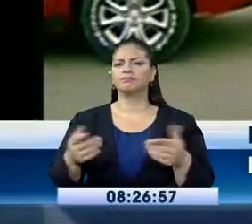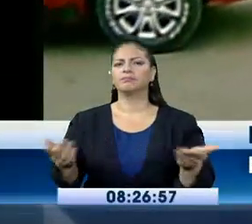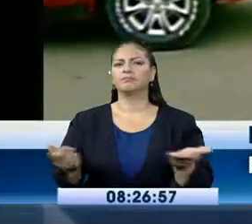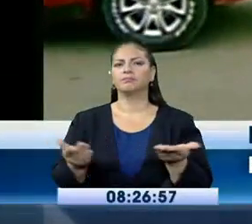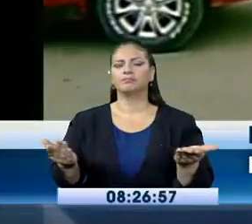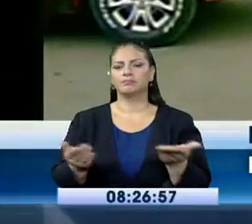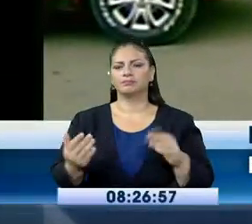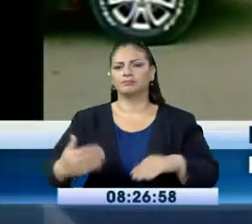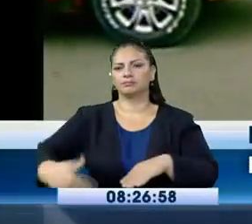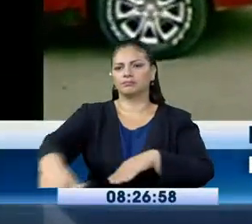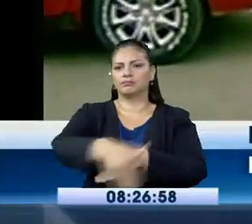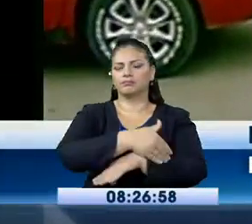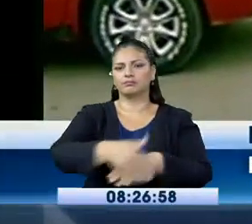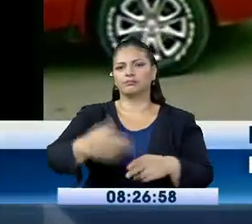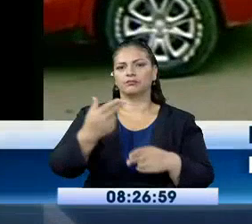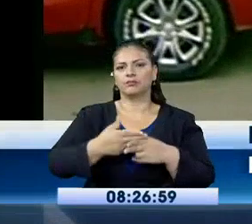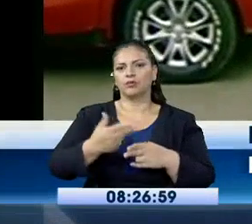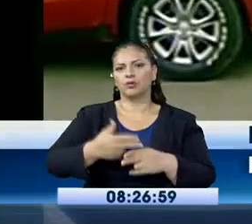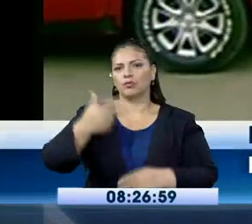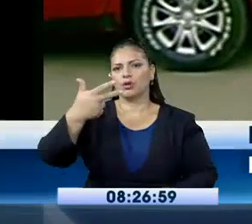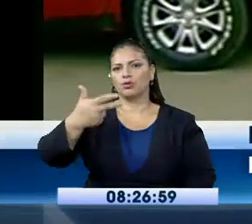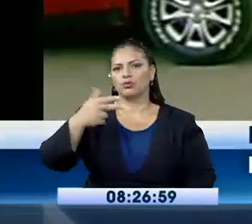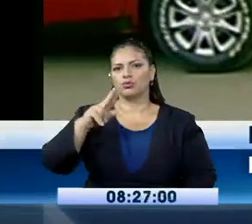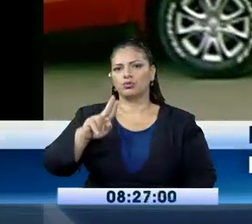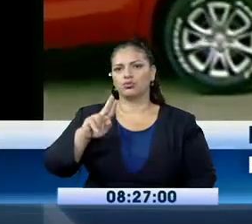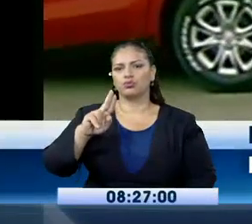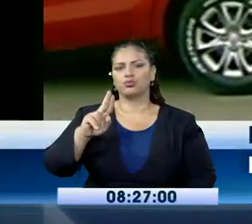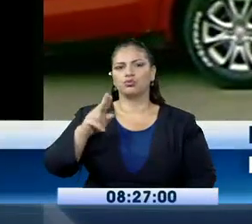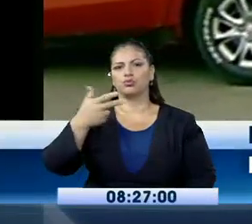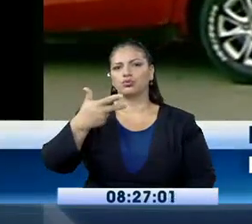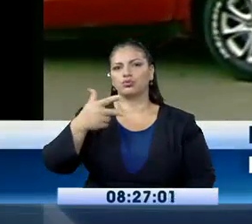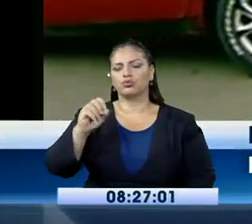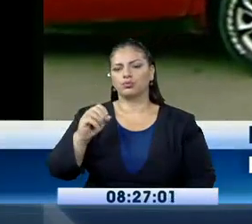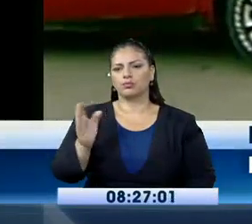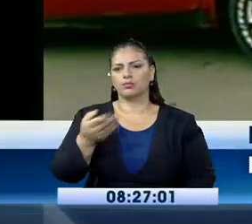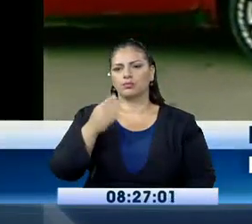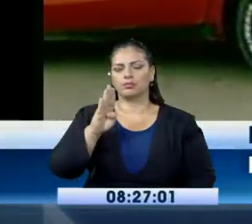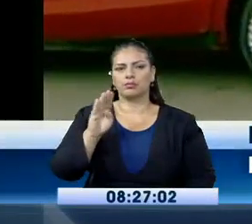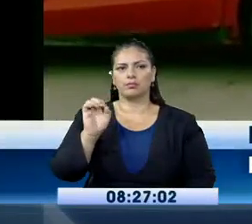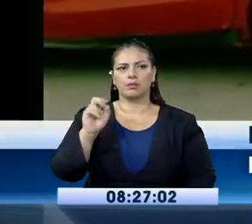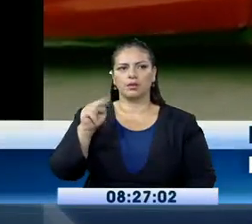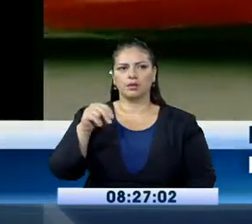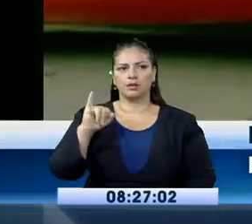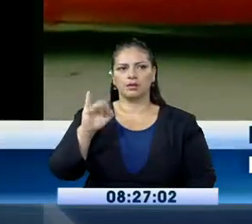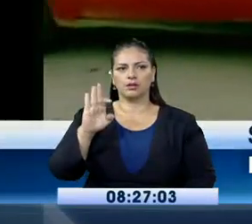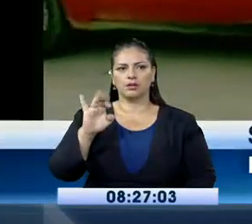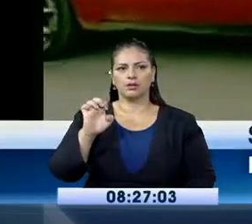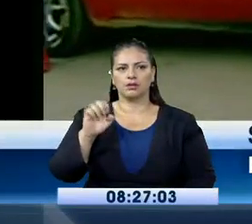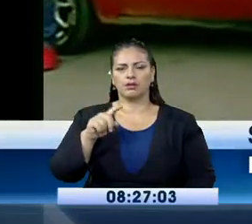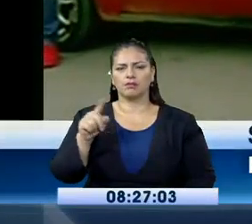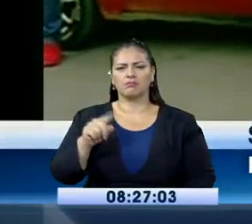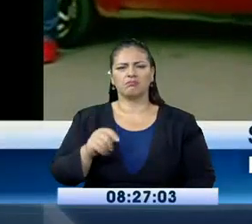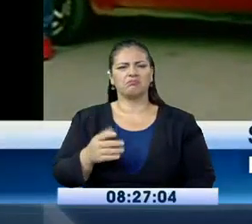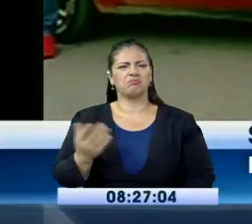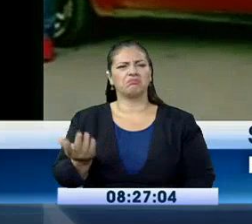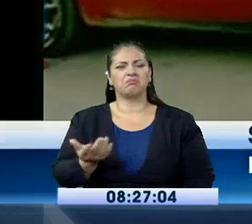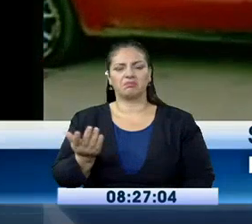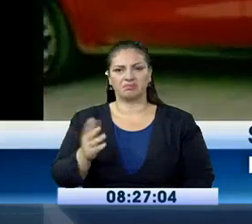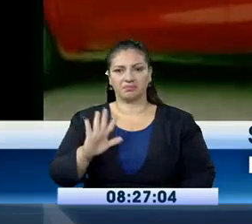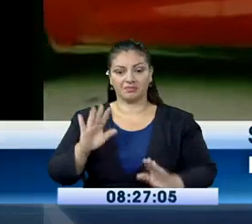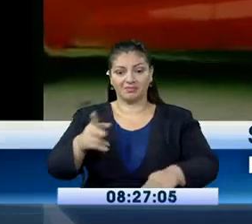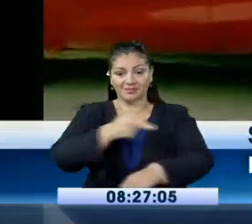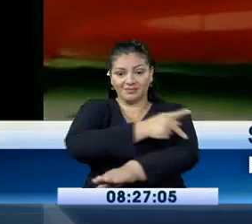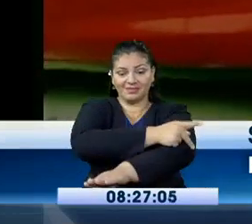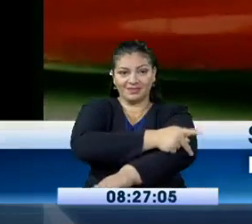Chucho Benítez, aquella que nos permite llegar desde la vía perimetral hasta el sector de Socio